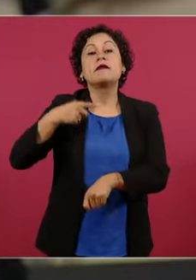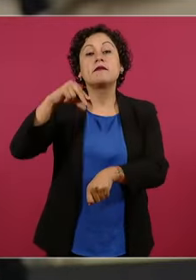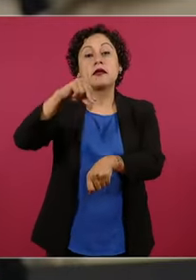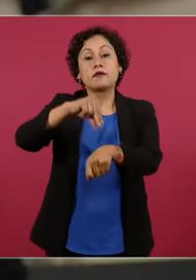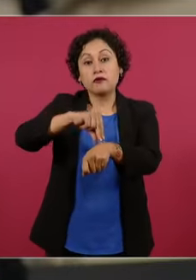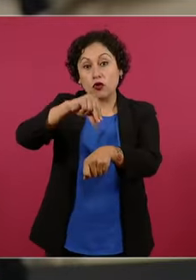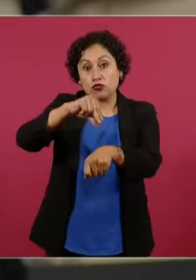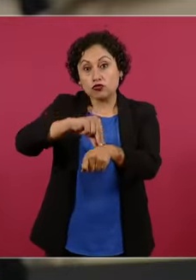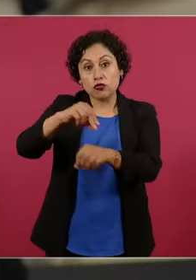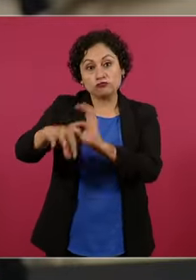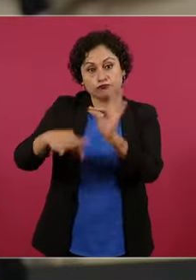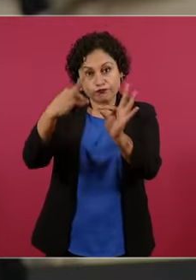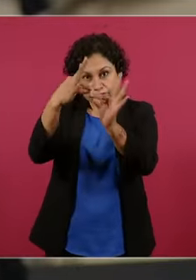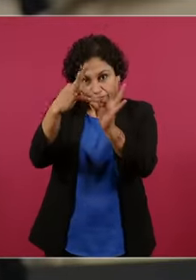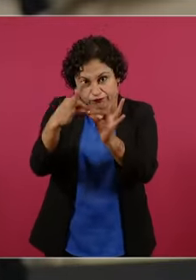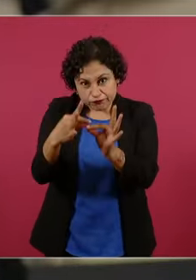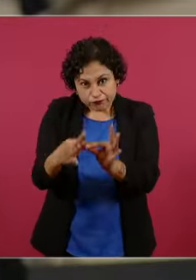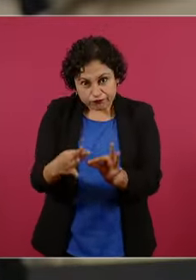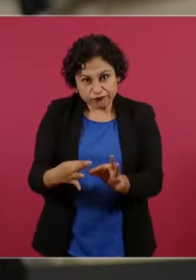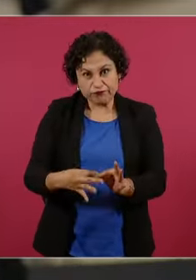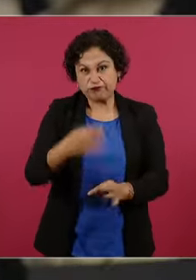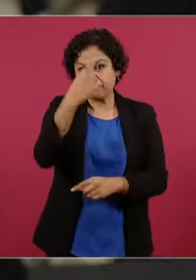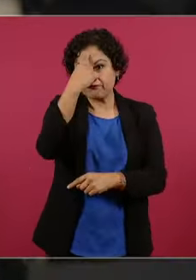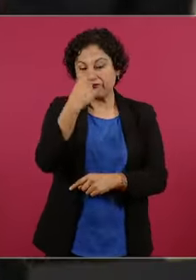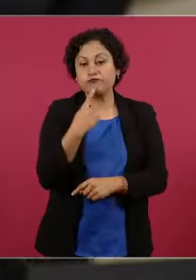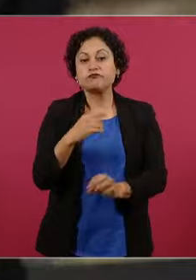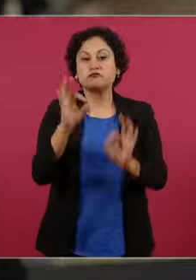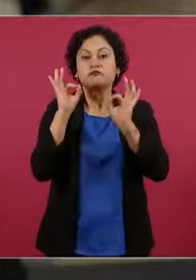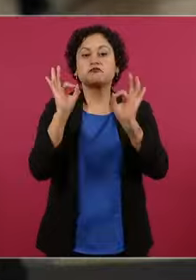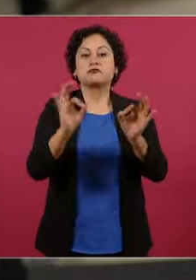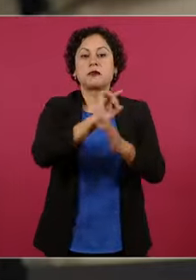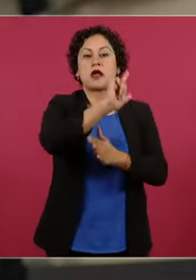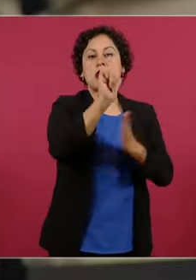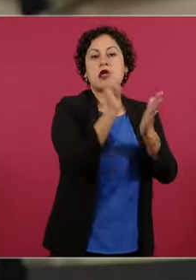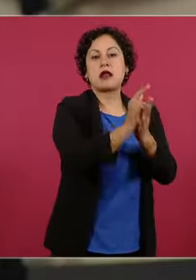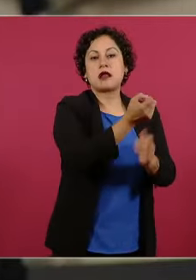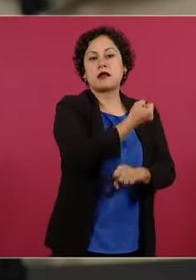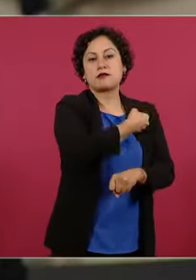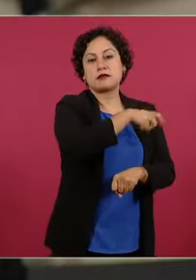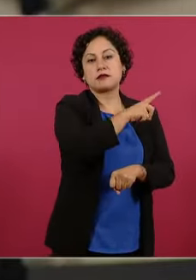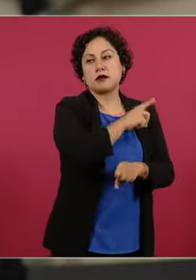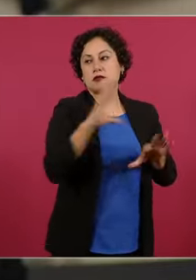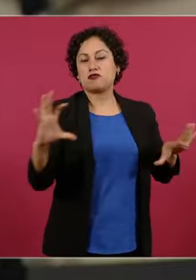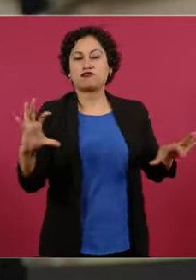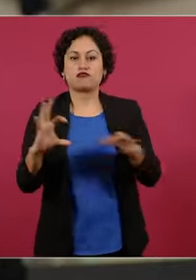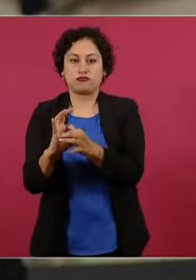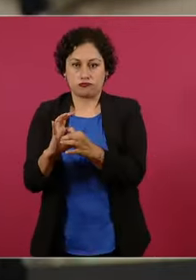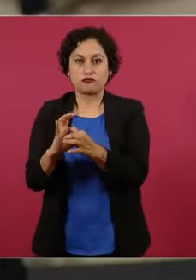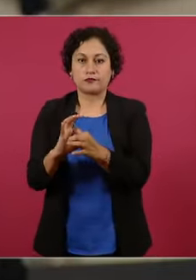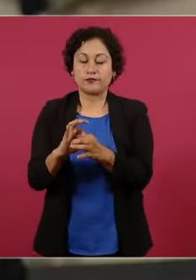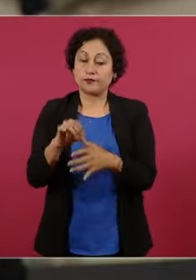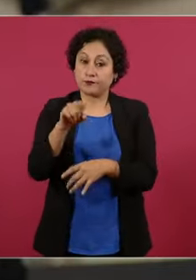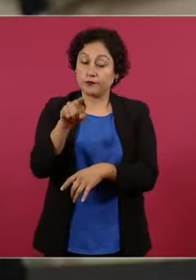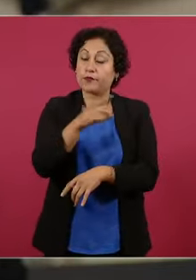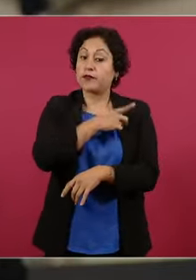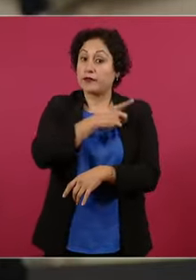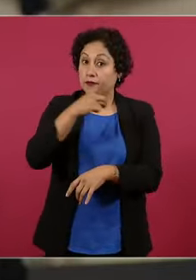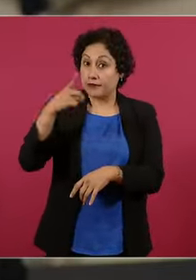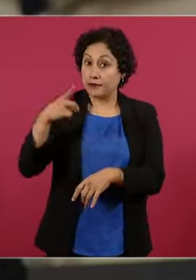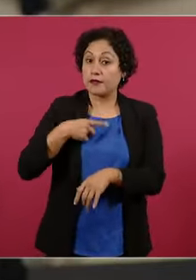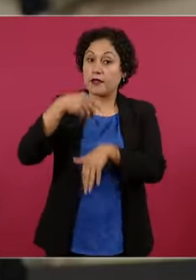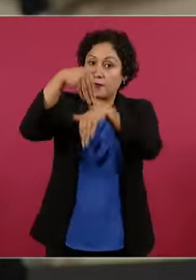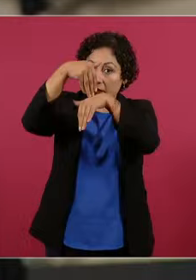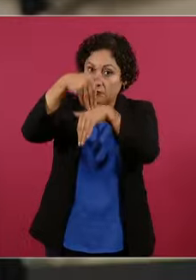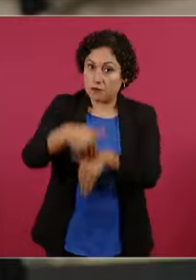siendo precisamente o haciendo caso a la ley de salud, que se cumpla su reglamentación para el ejercicio de esta práctica o de las